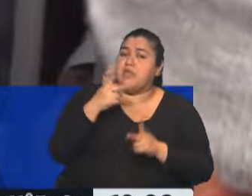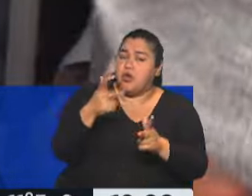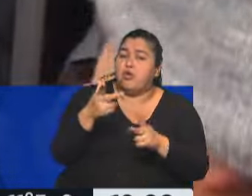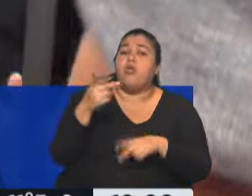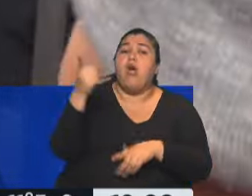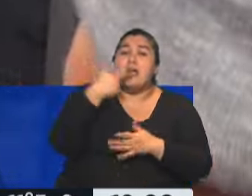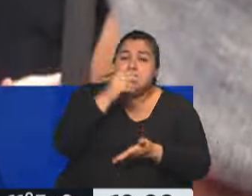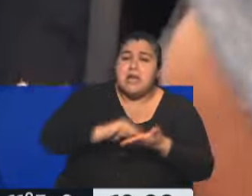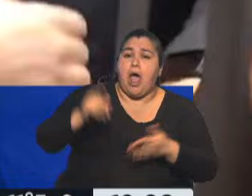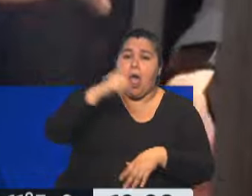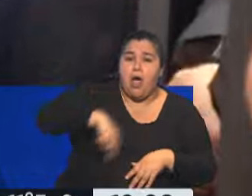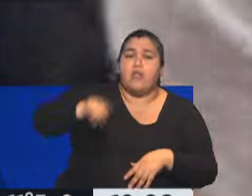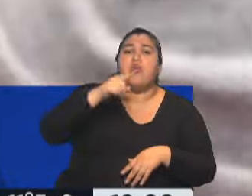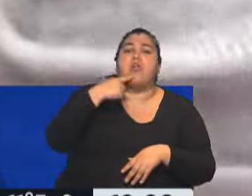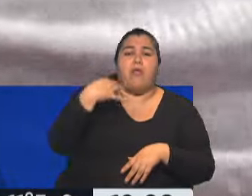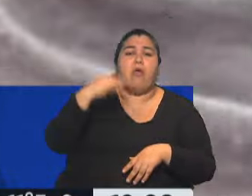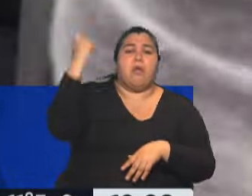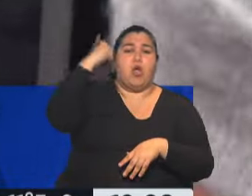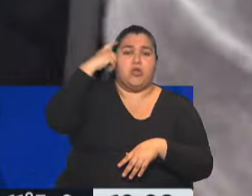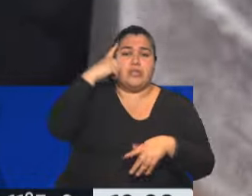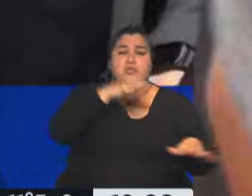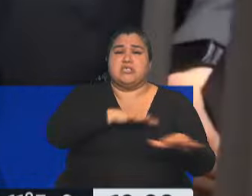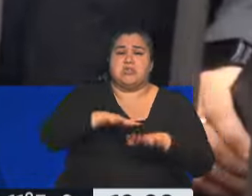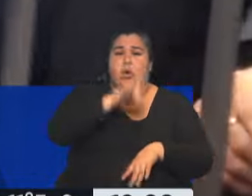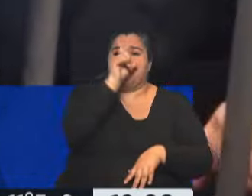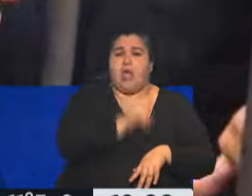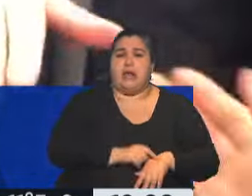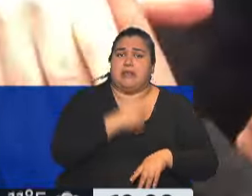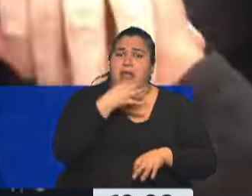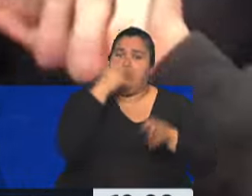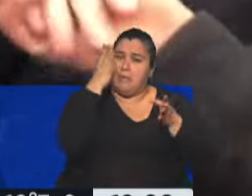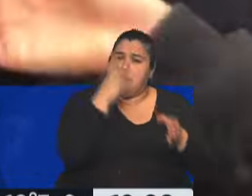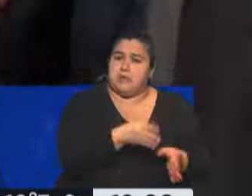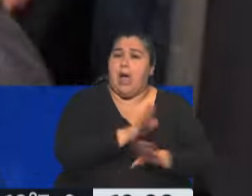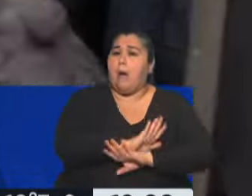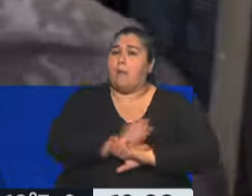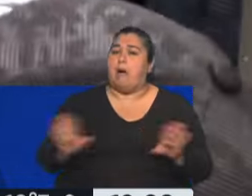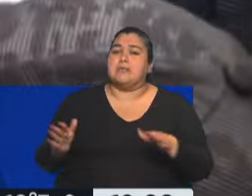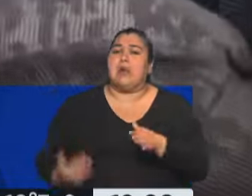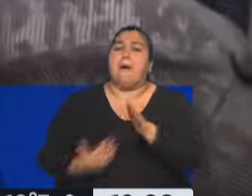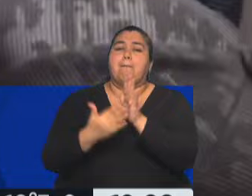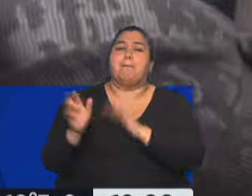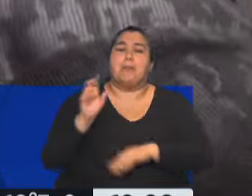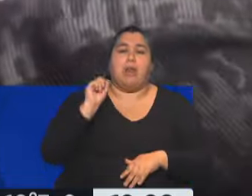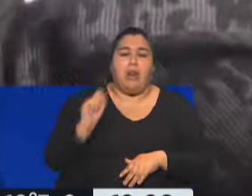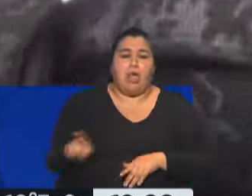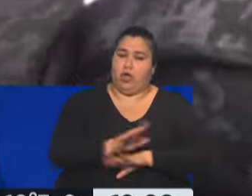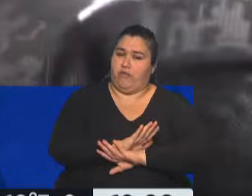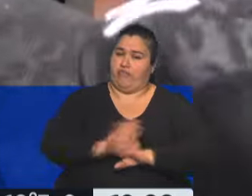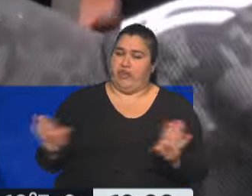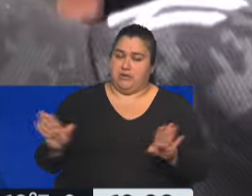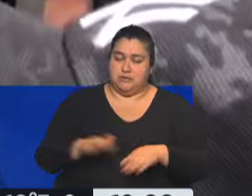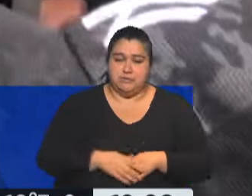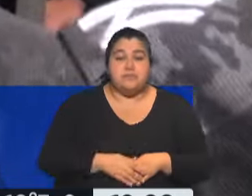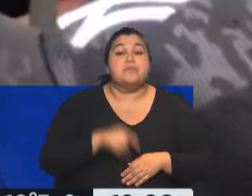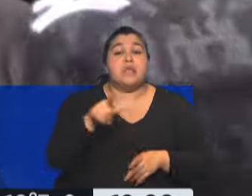la Argentina que estamos viviendo, que se terminó el privilegio para ellos y para todos los que viven del esfuerzo ajeno. A propósito